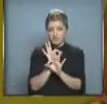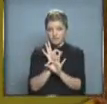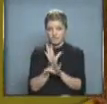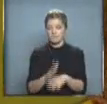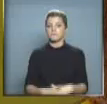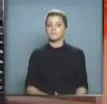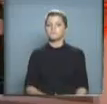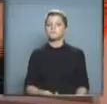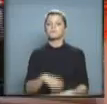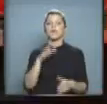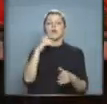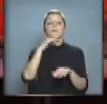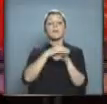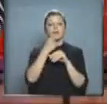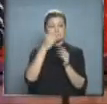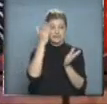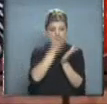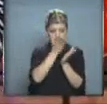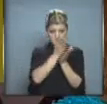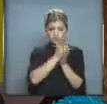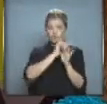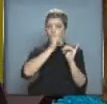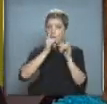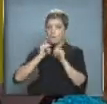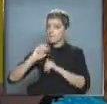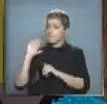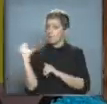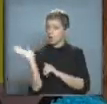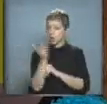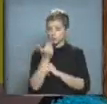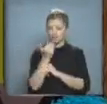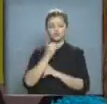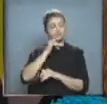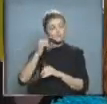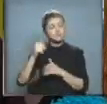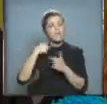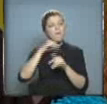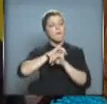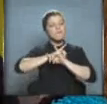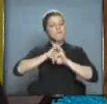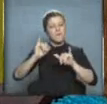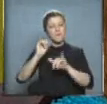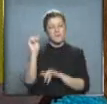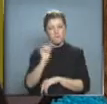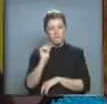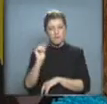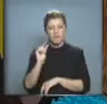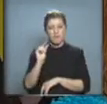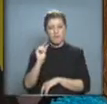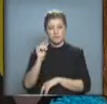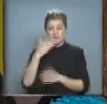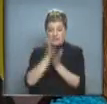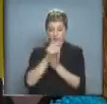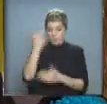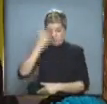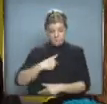Los derechos que tienen los jóvenes y todos, ¿no? Sí, sí, pero es muy poca la información que se tiene sobre los derechos de uno propio.